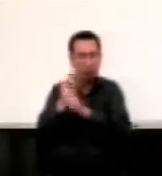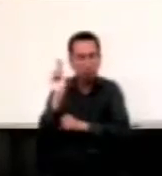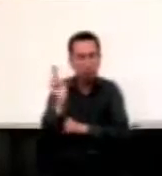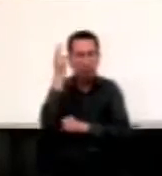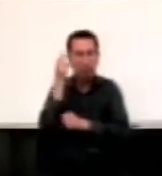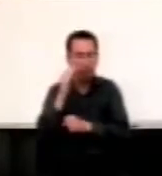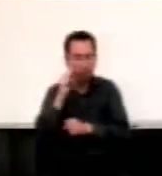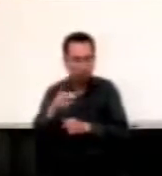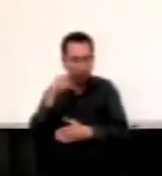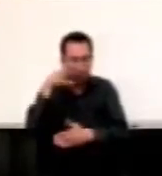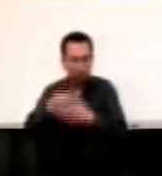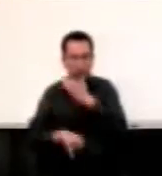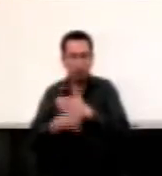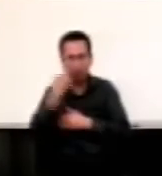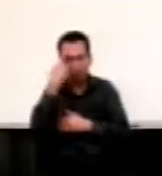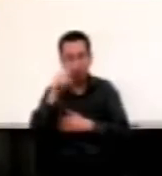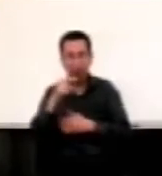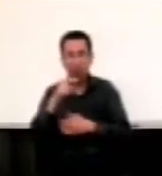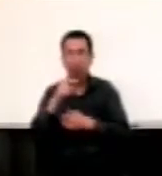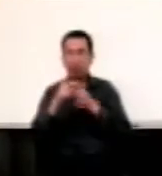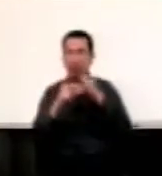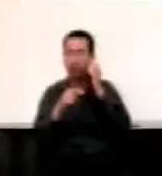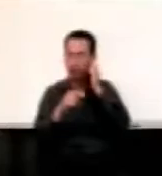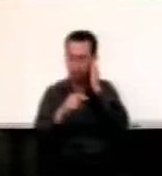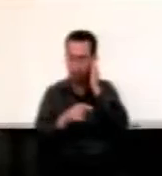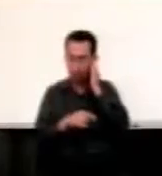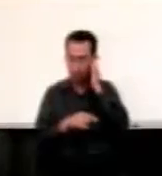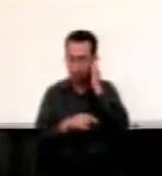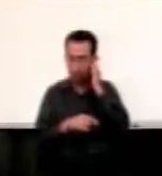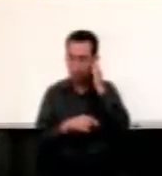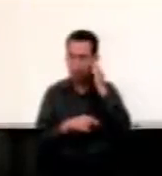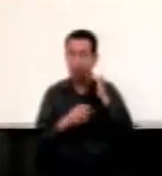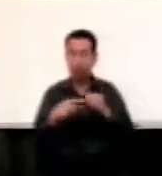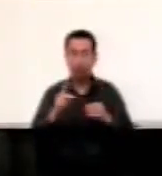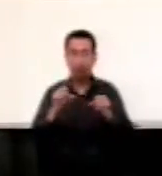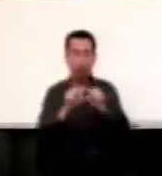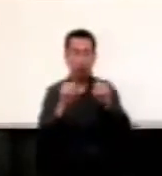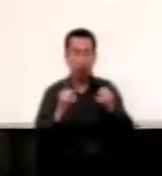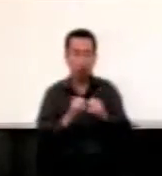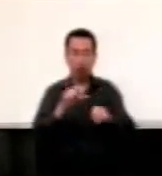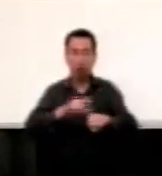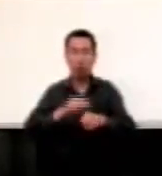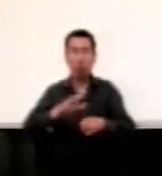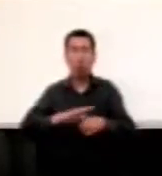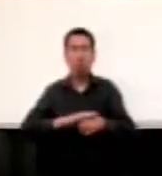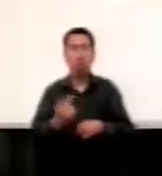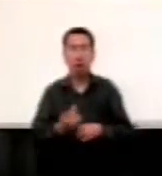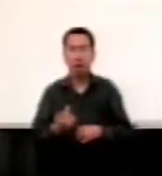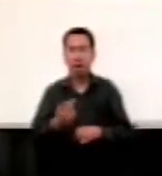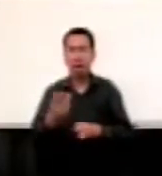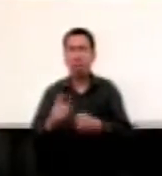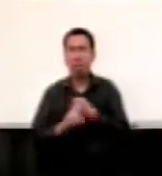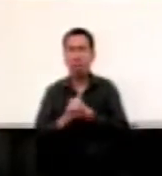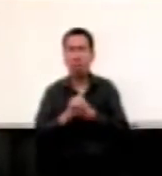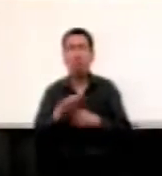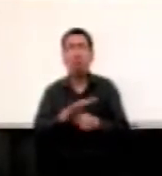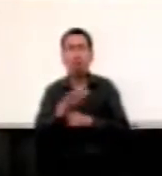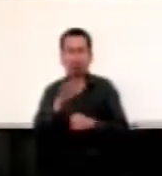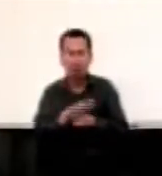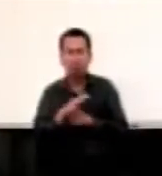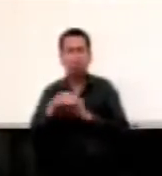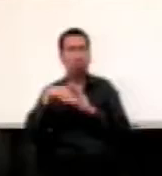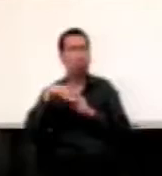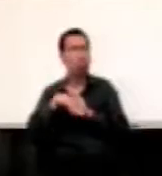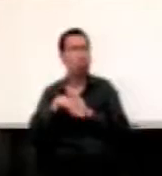un concienzudo estudio, pues ahora sí que social, en relación con las causas que han